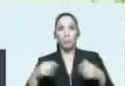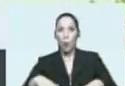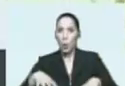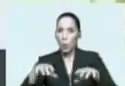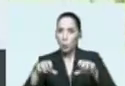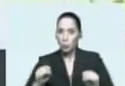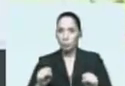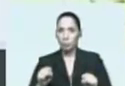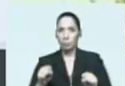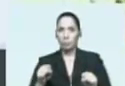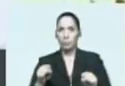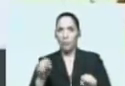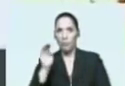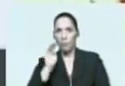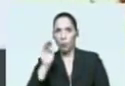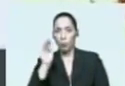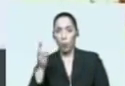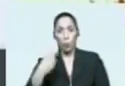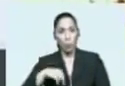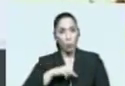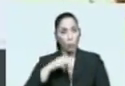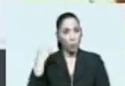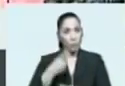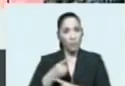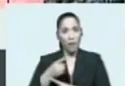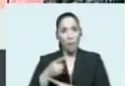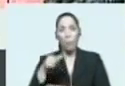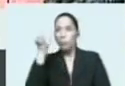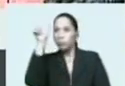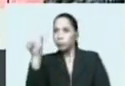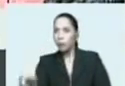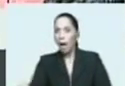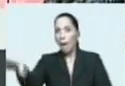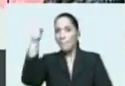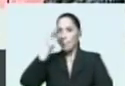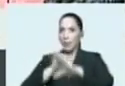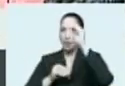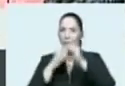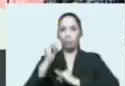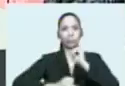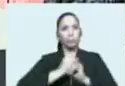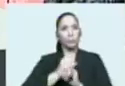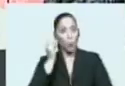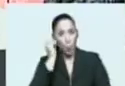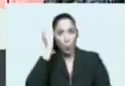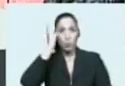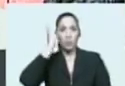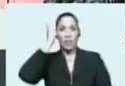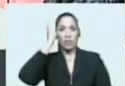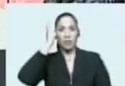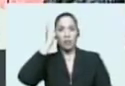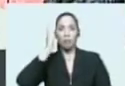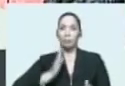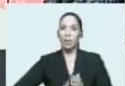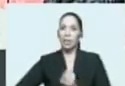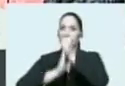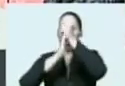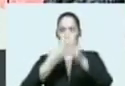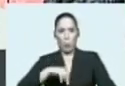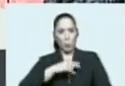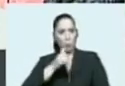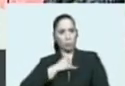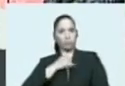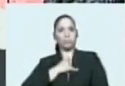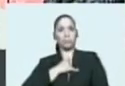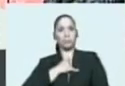largo plazo mejor que tenemos que aprender sobre el internacionalismo a ser conscientes del rol de liderazgo que nos corresponde